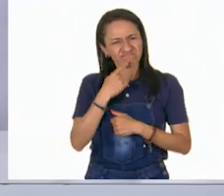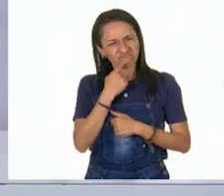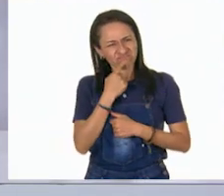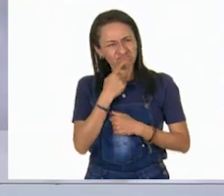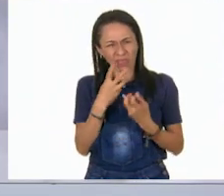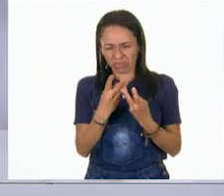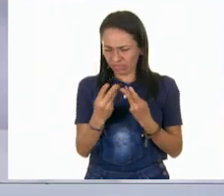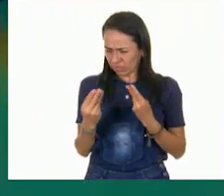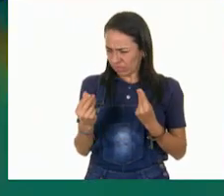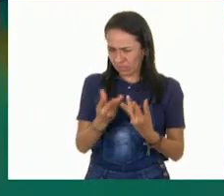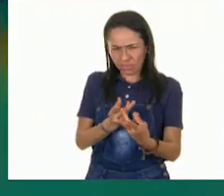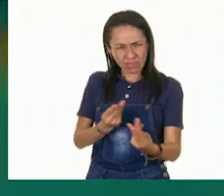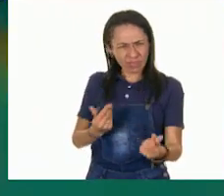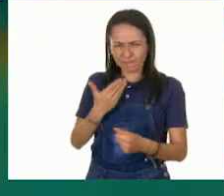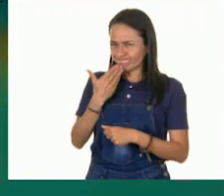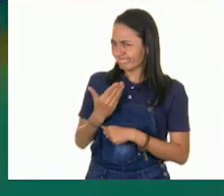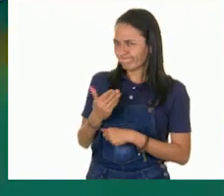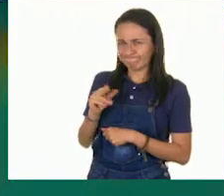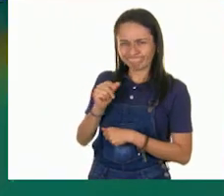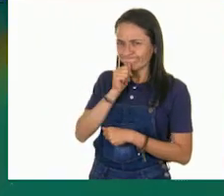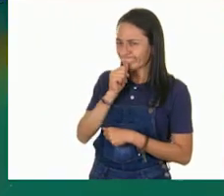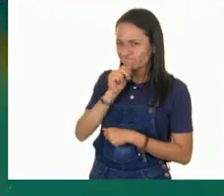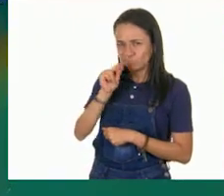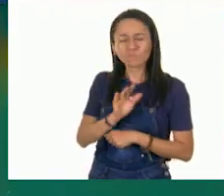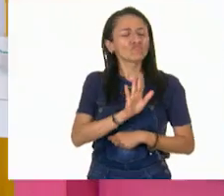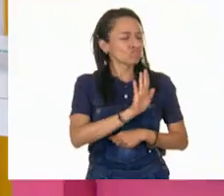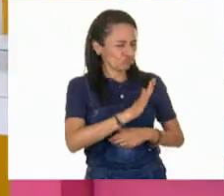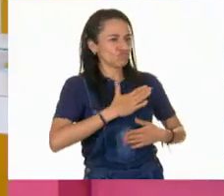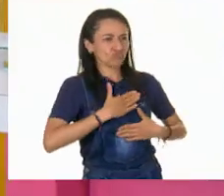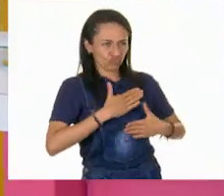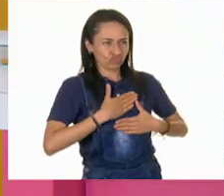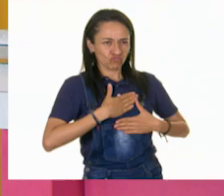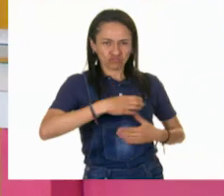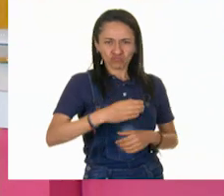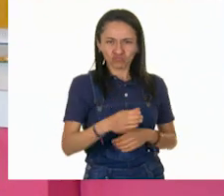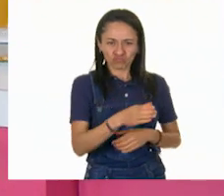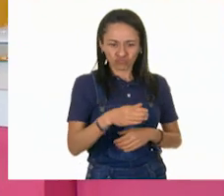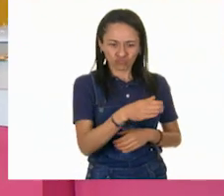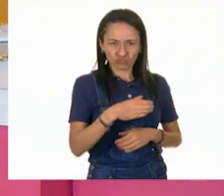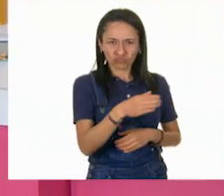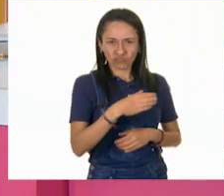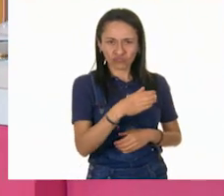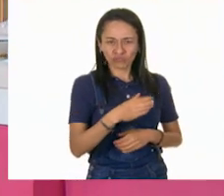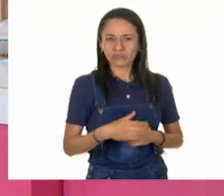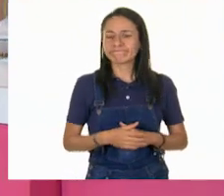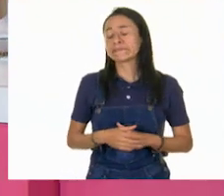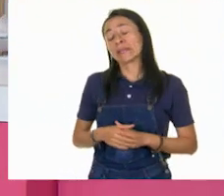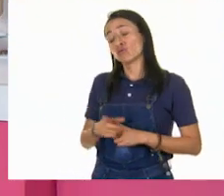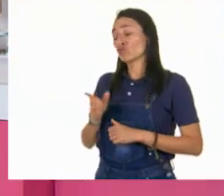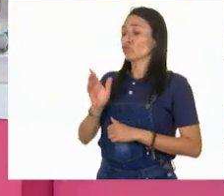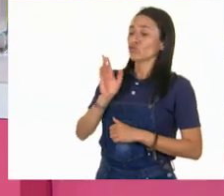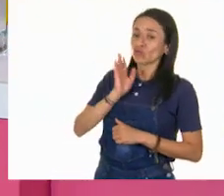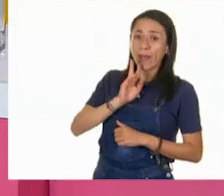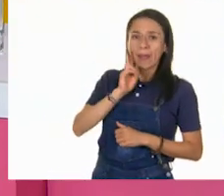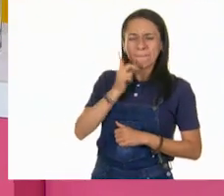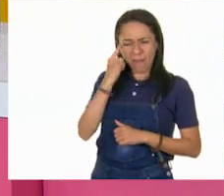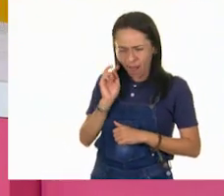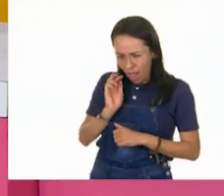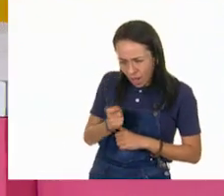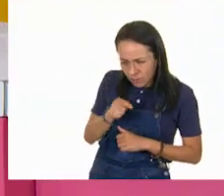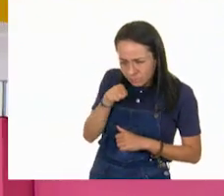deshaciendo adecuadamente. Ahorita le damos vuelta. Un poquito más aquí. ¡Ah, qué barbaridad! Para que quede muy